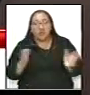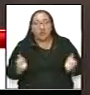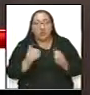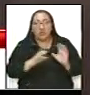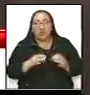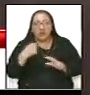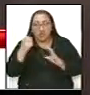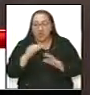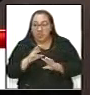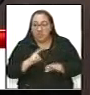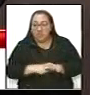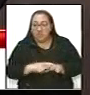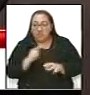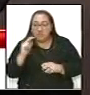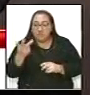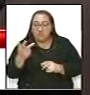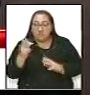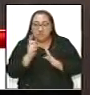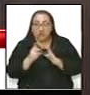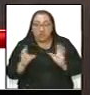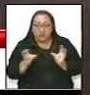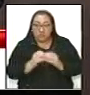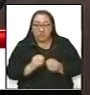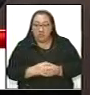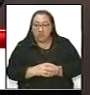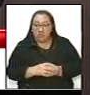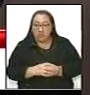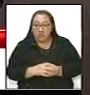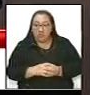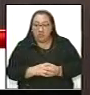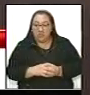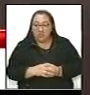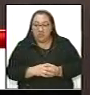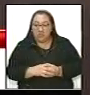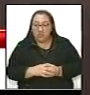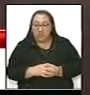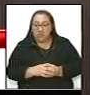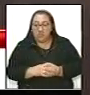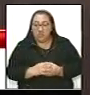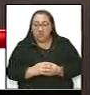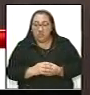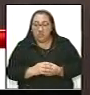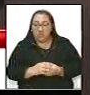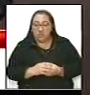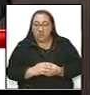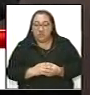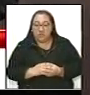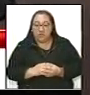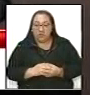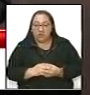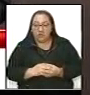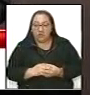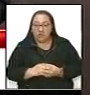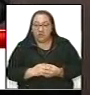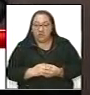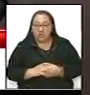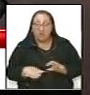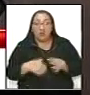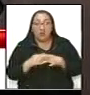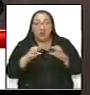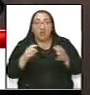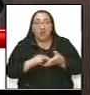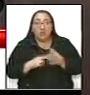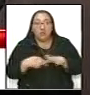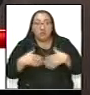actividades cinematográficas. La tercera disposición complementaria referida a la promoción del cine indígena originario, especialmente los pueblos indígenas, considero que se